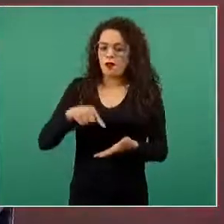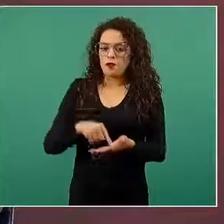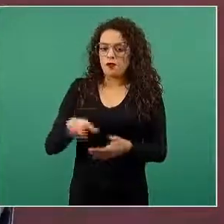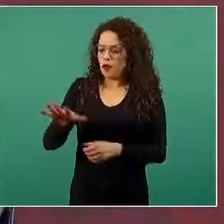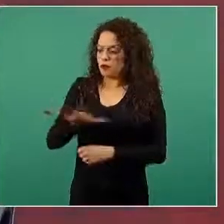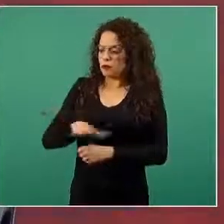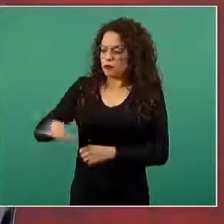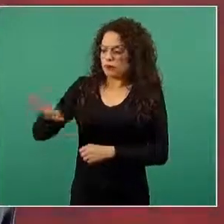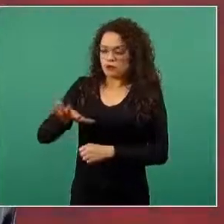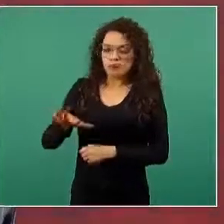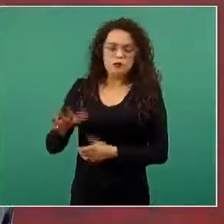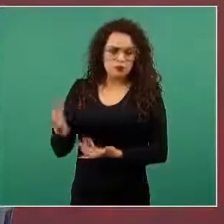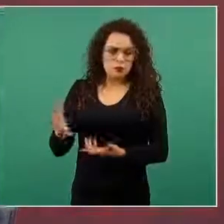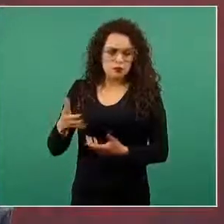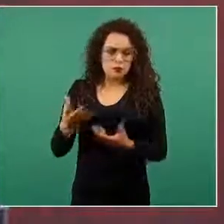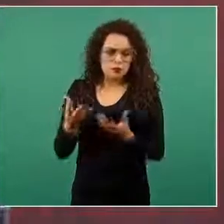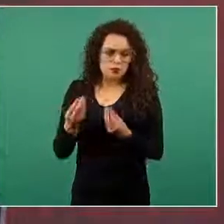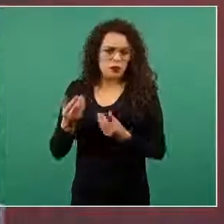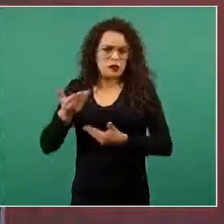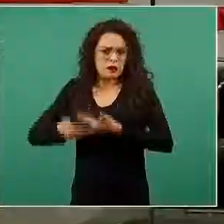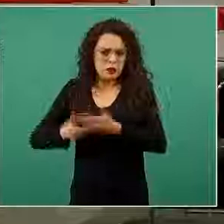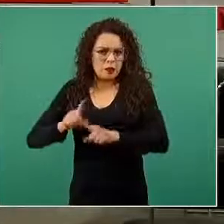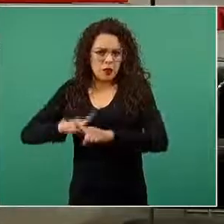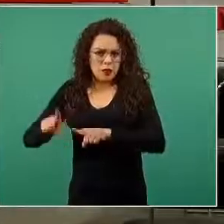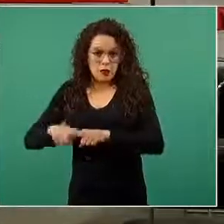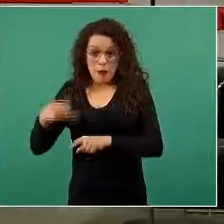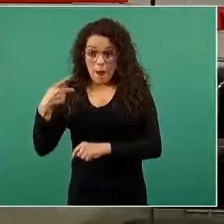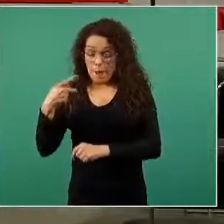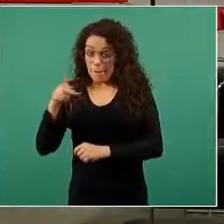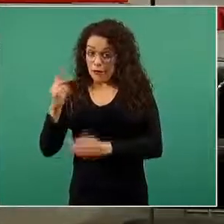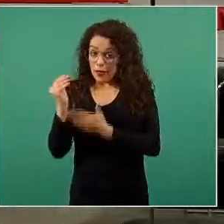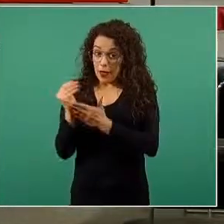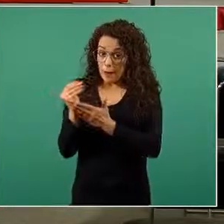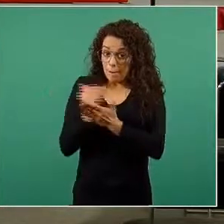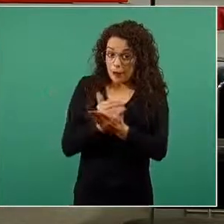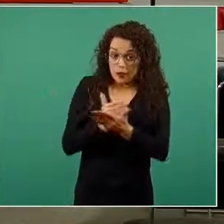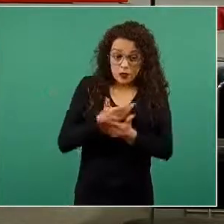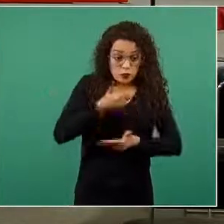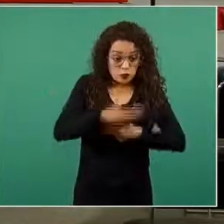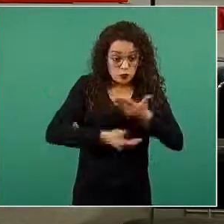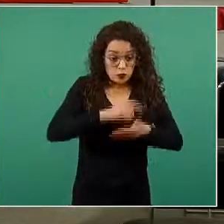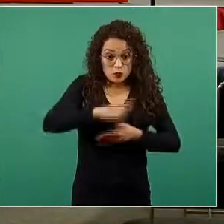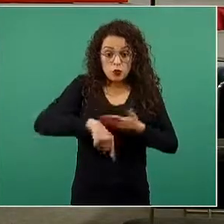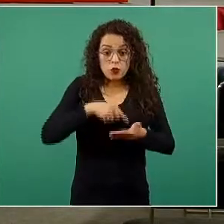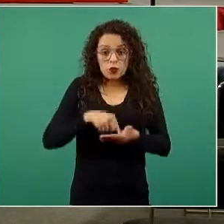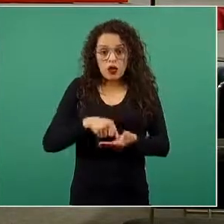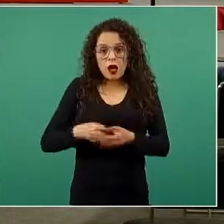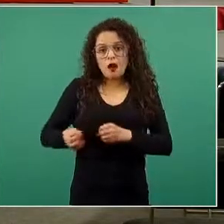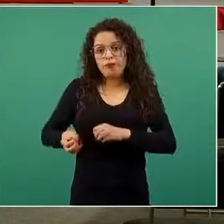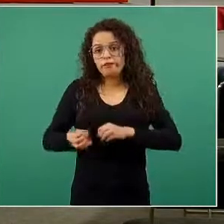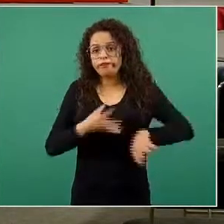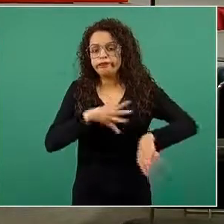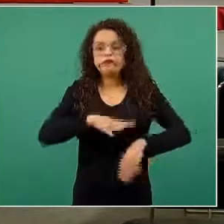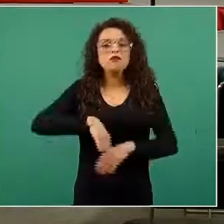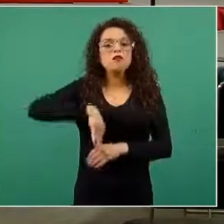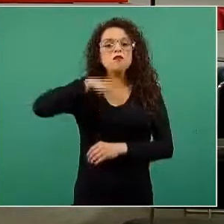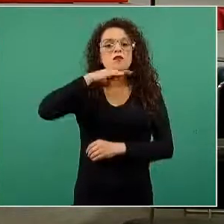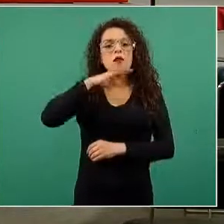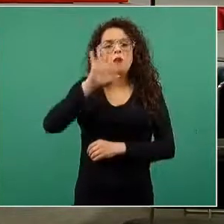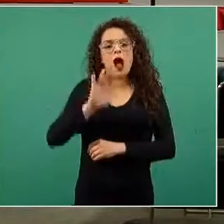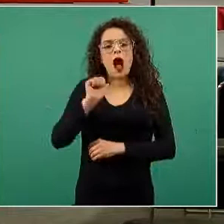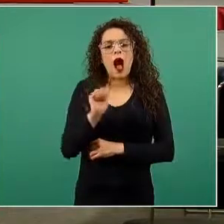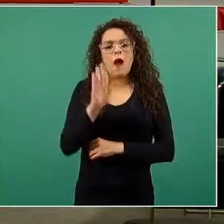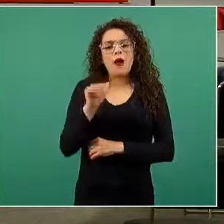menos cierta dotación de servicios, pero las zonas con menos cantidad de servicios se fueron dejando abandonadas también en el aspecto de